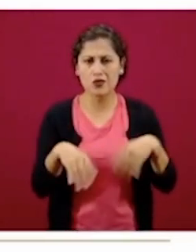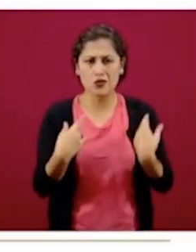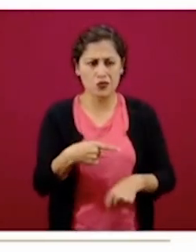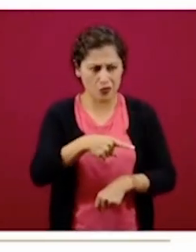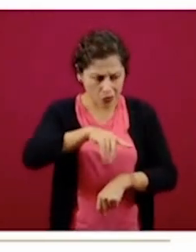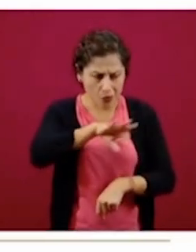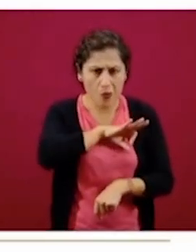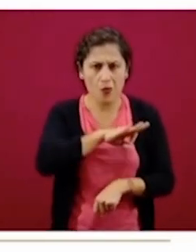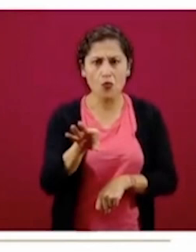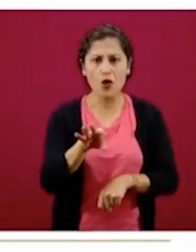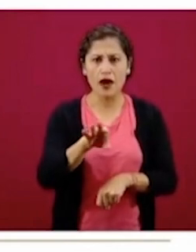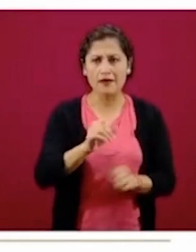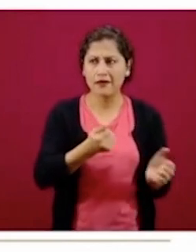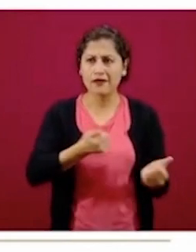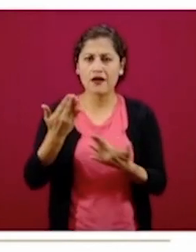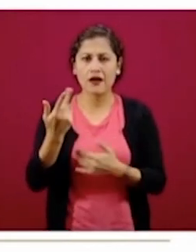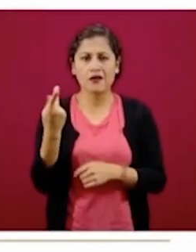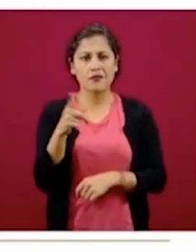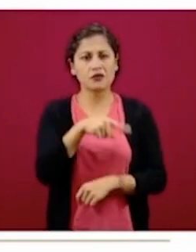la posibilidad de exportar.